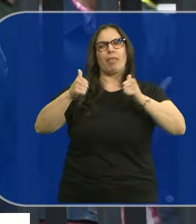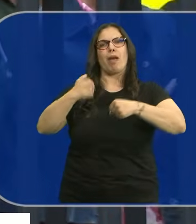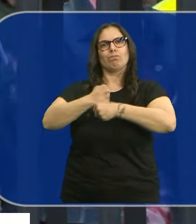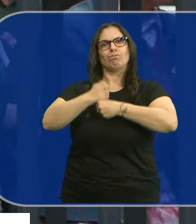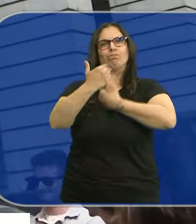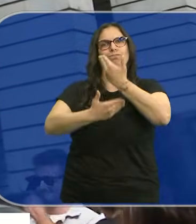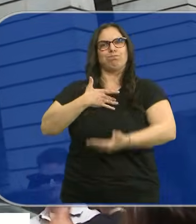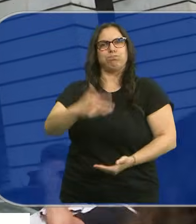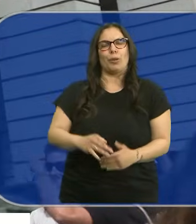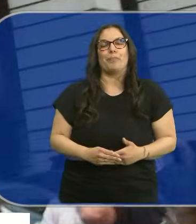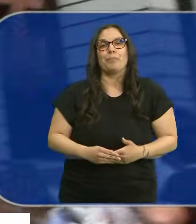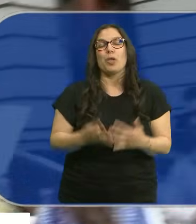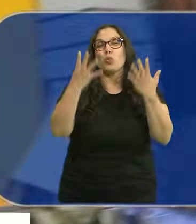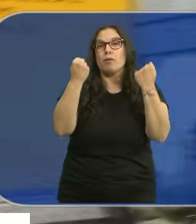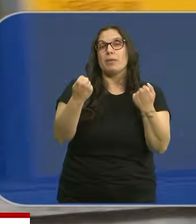empezar a trabajar. De las